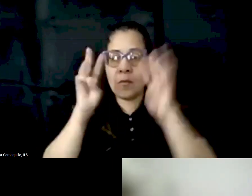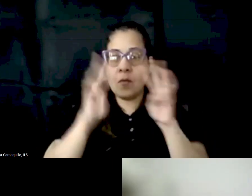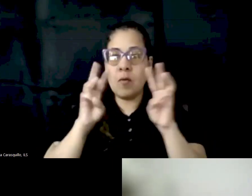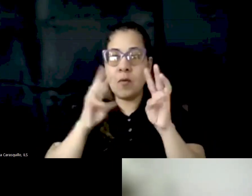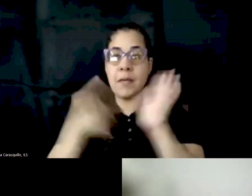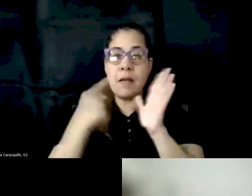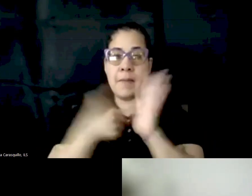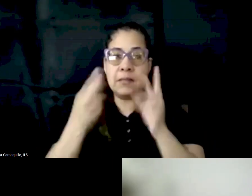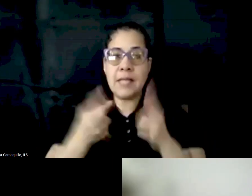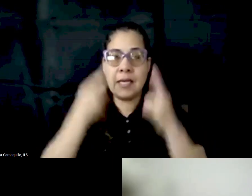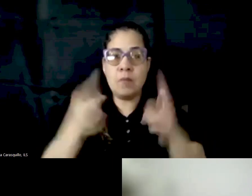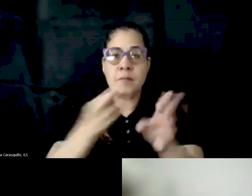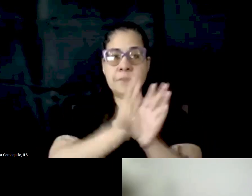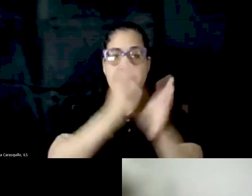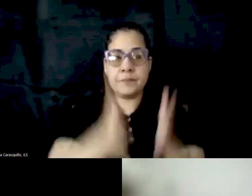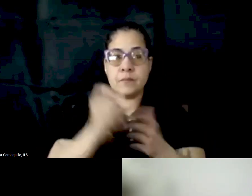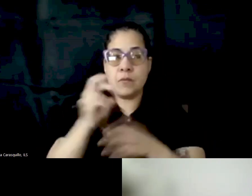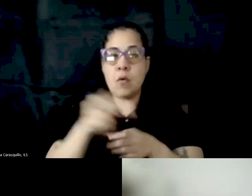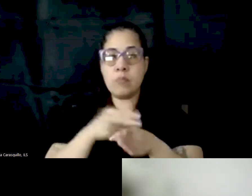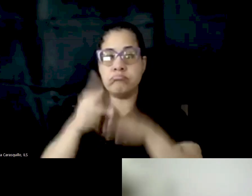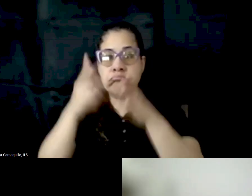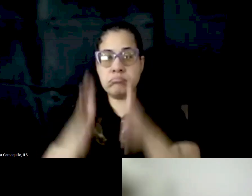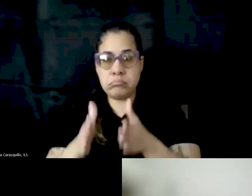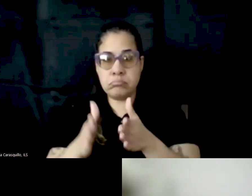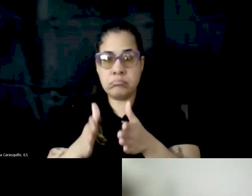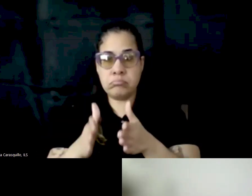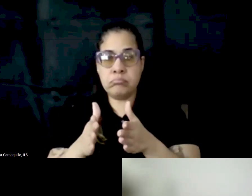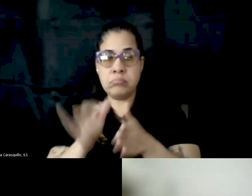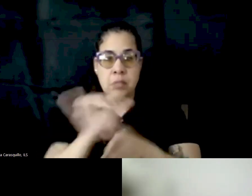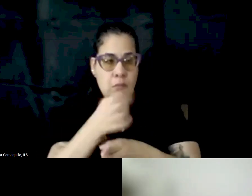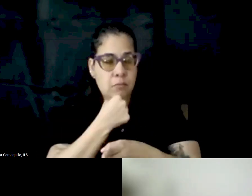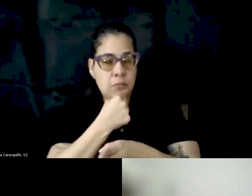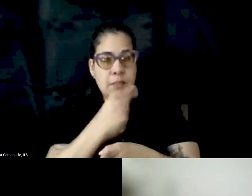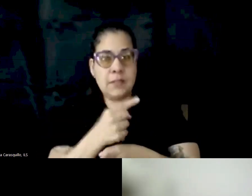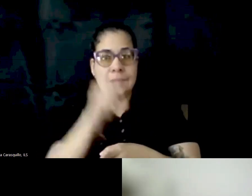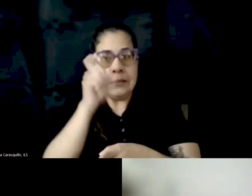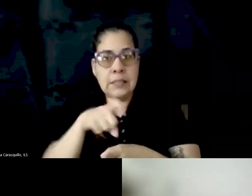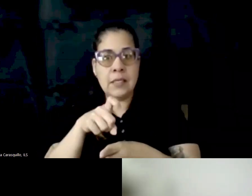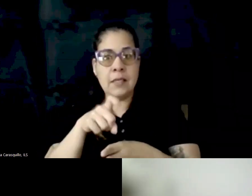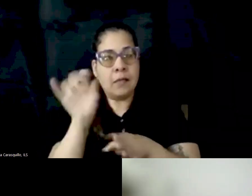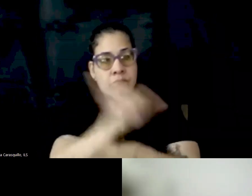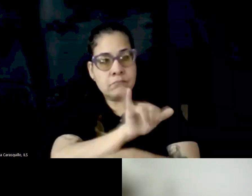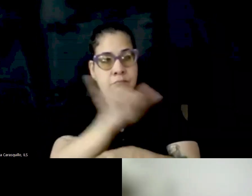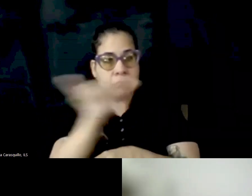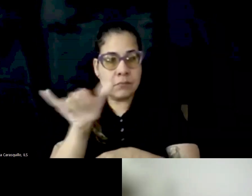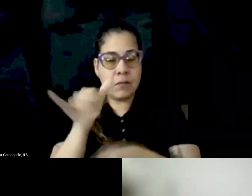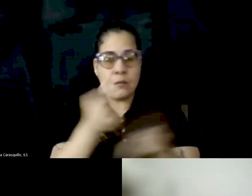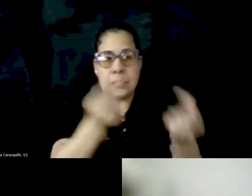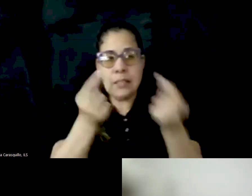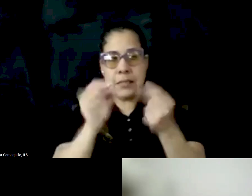psicólogos o especialistas y, como bien usted lo mencionó, deben de estar alineados. ¿Qué se puede hacer en estos casos?